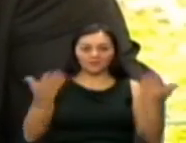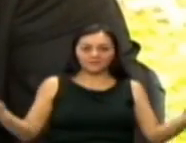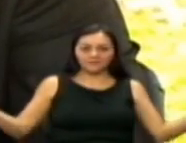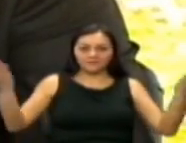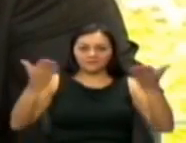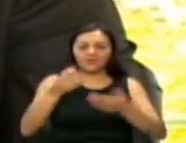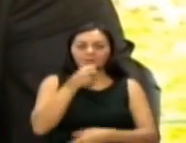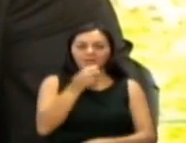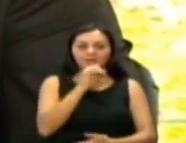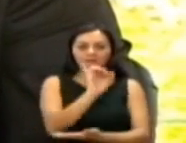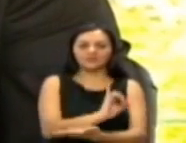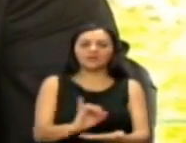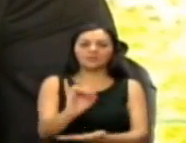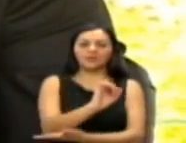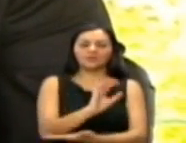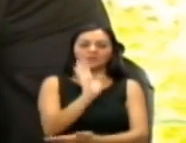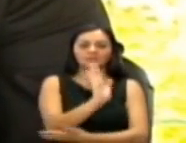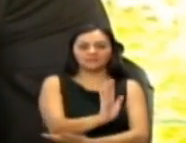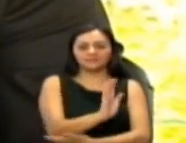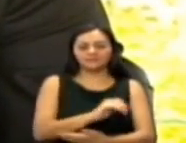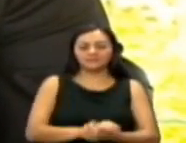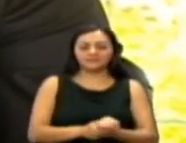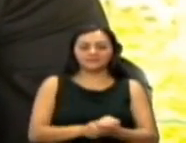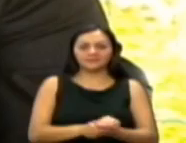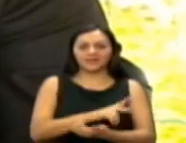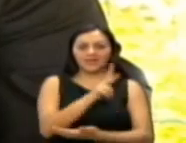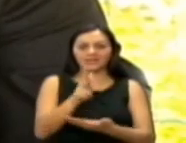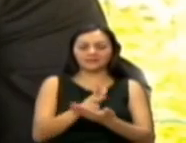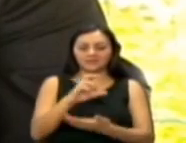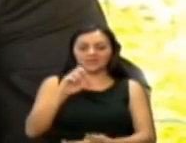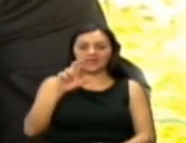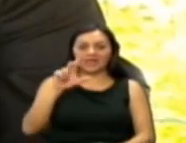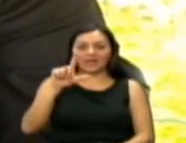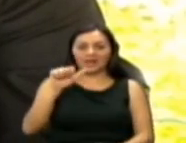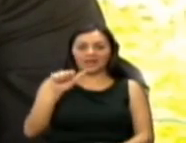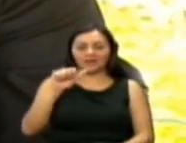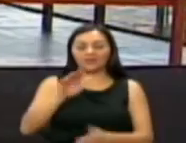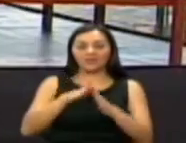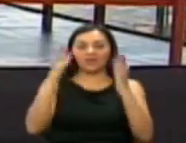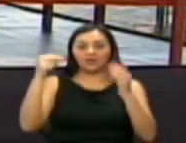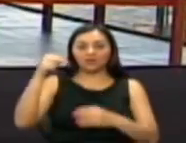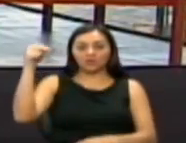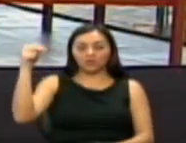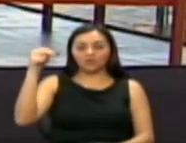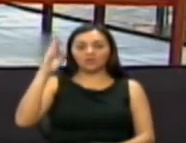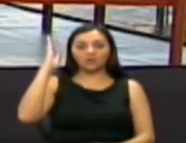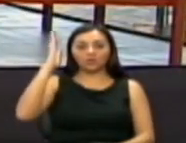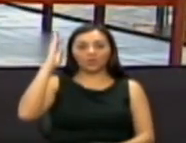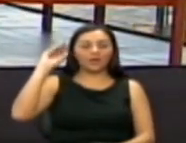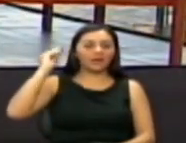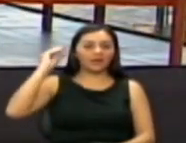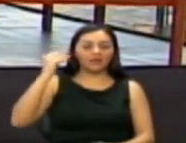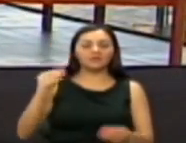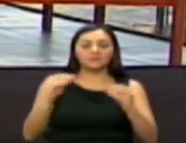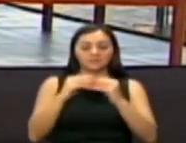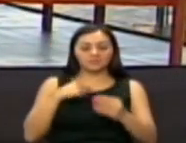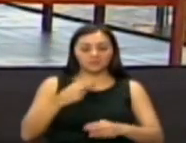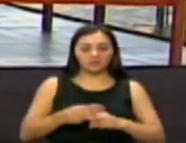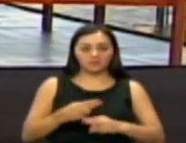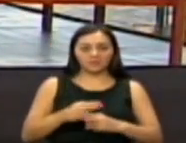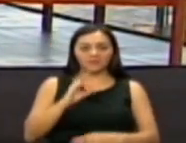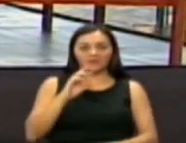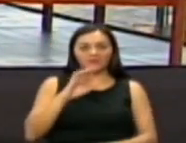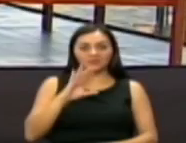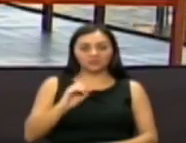con periodistas de la provincia de Imbabura y de la provincia del Carchi, Carla Aguas de Diario del Norte, Vicente Almeida de Radio Tulcán y quien les habla, Fabricio Rosero